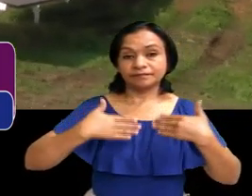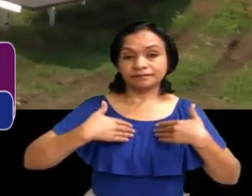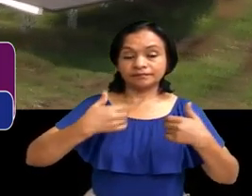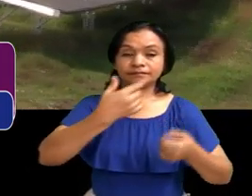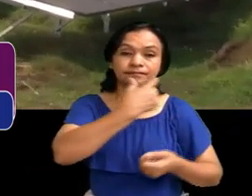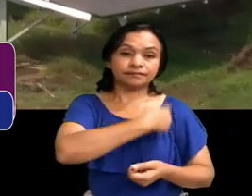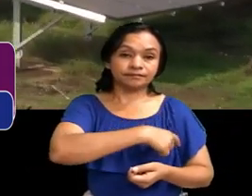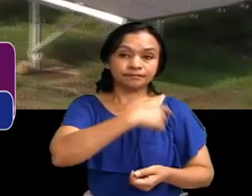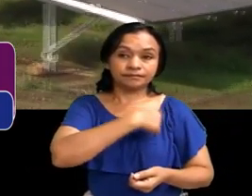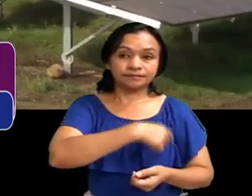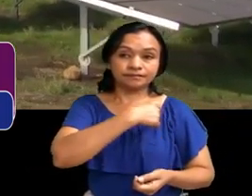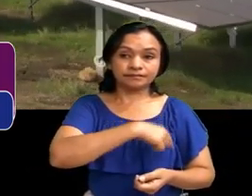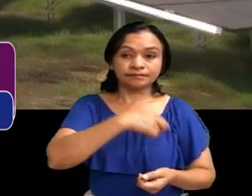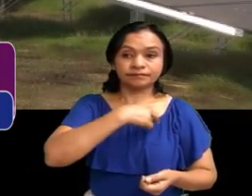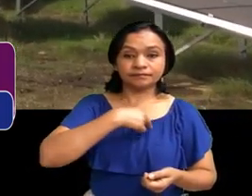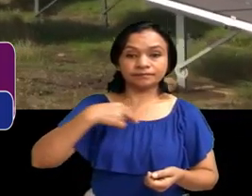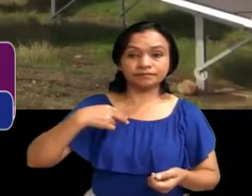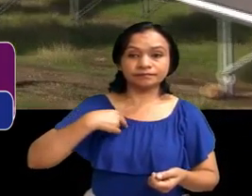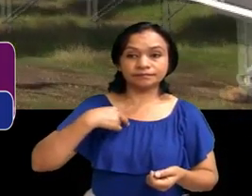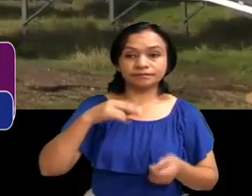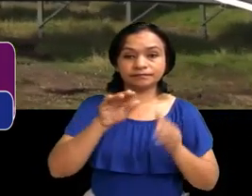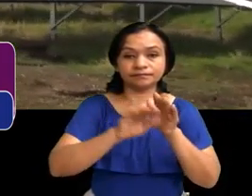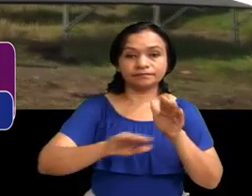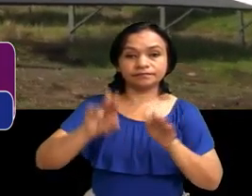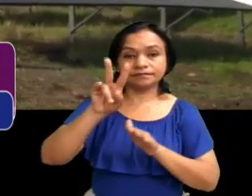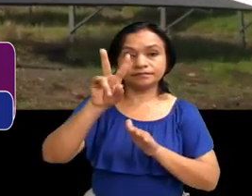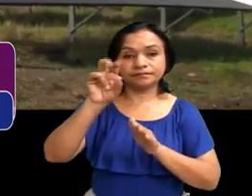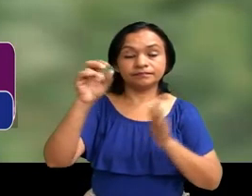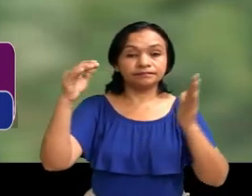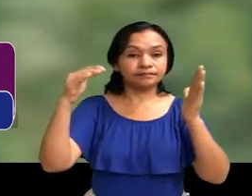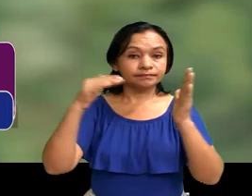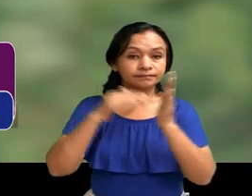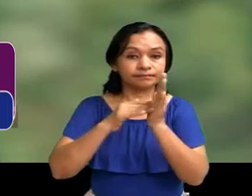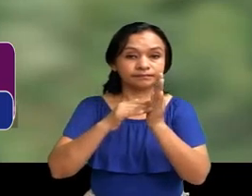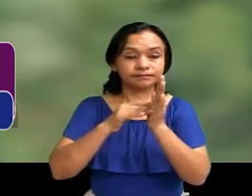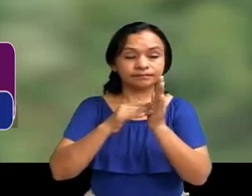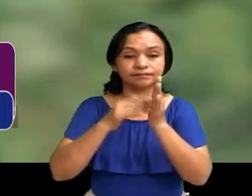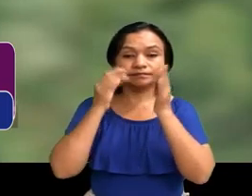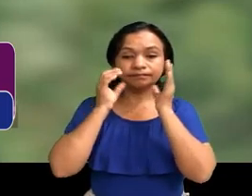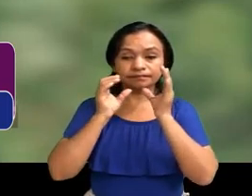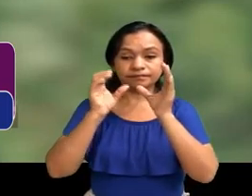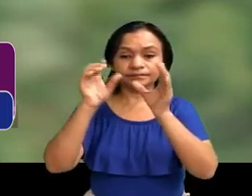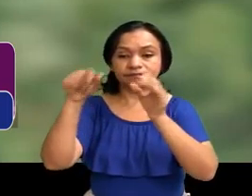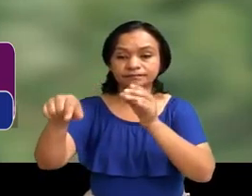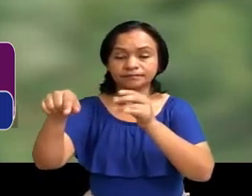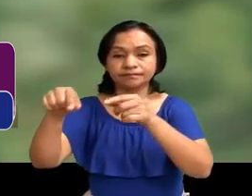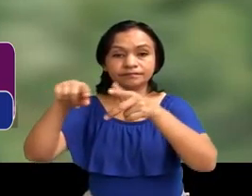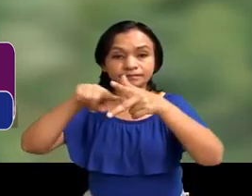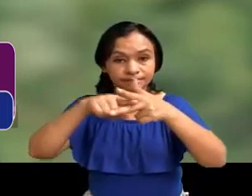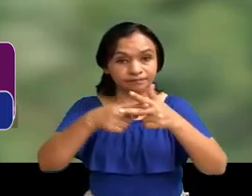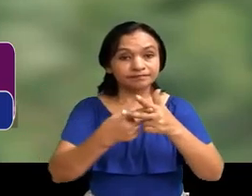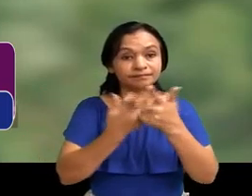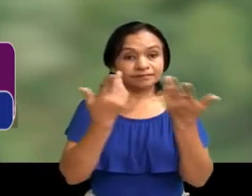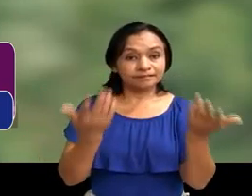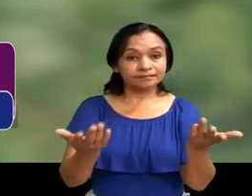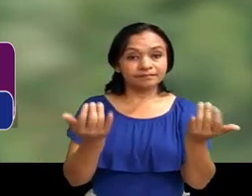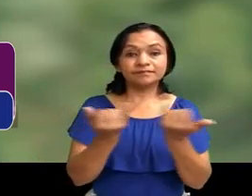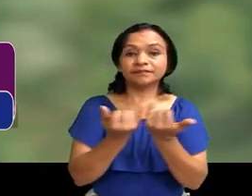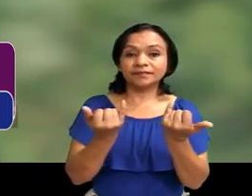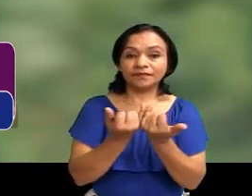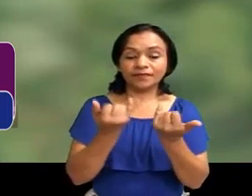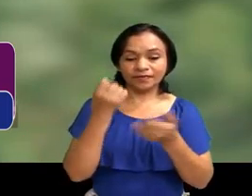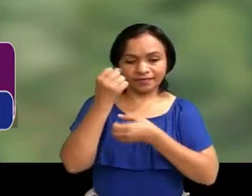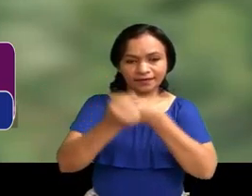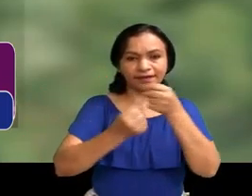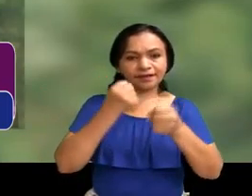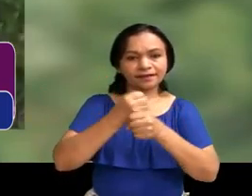van a ser un poco más de 20.000 paneles en toda la costa del Caribe. Eso lo iniciamos también este